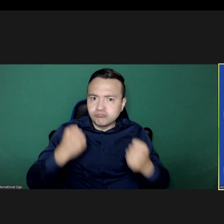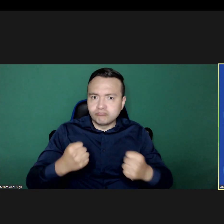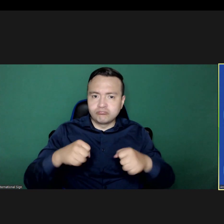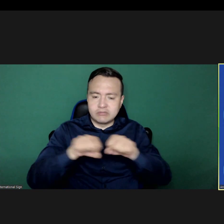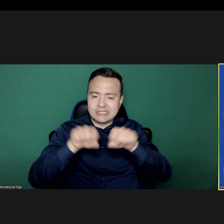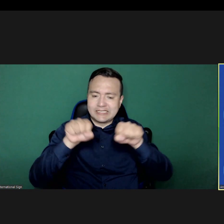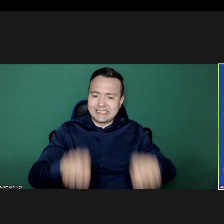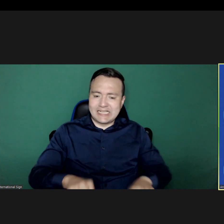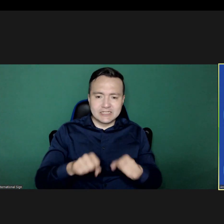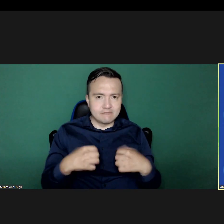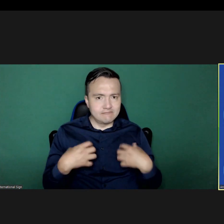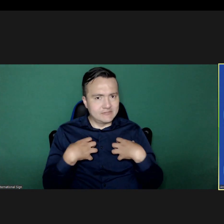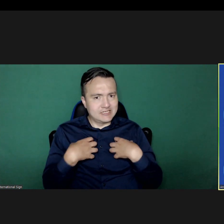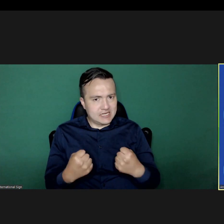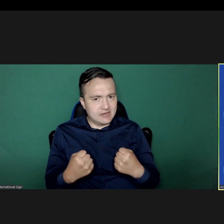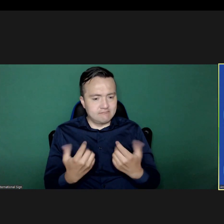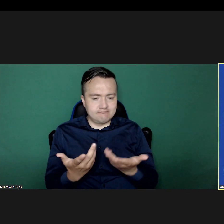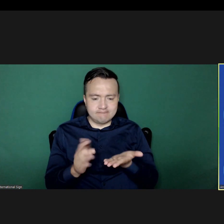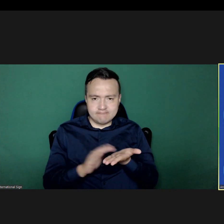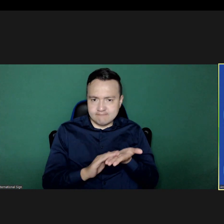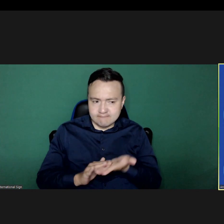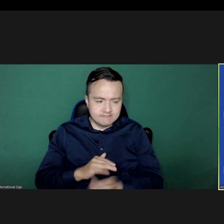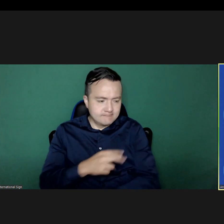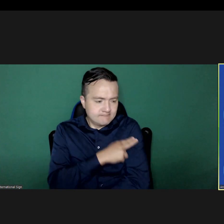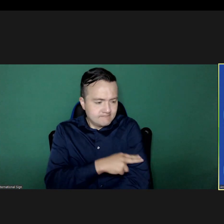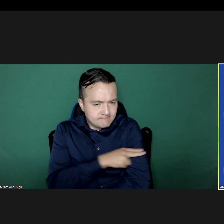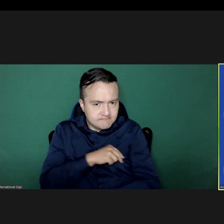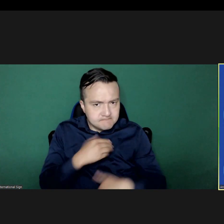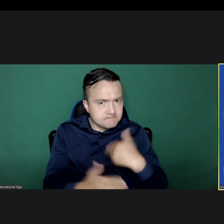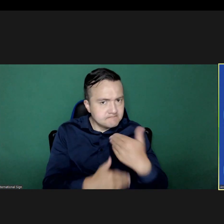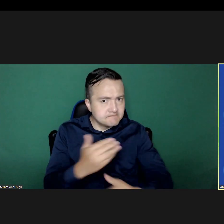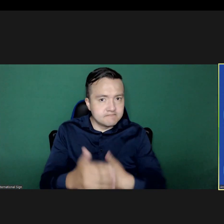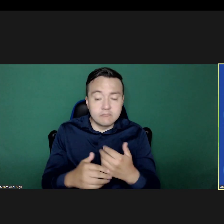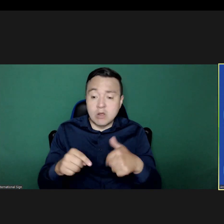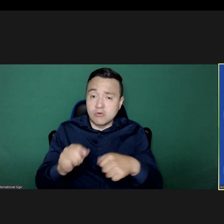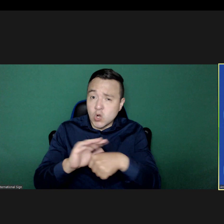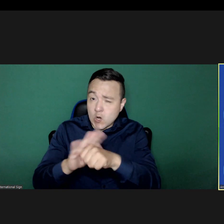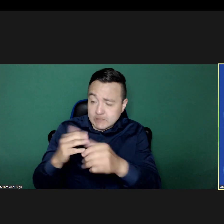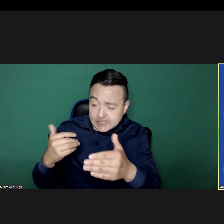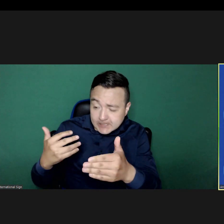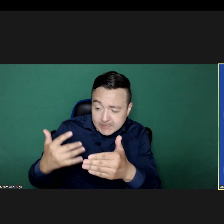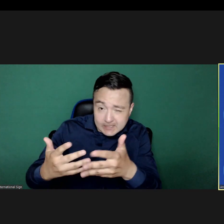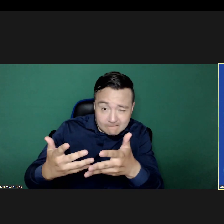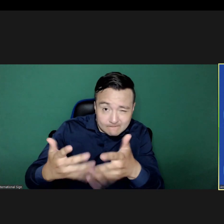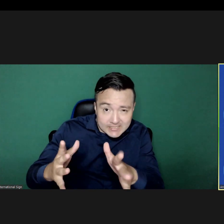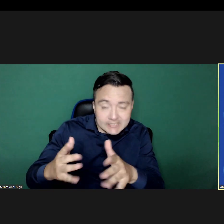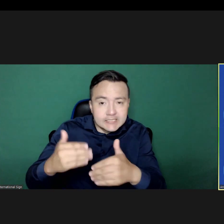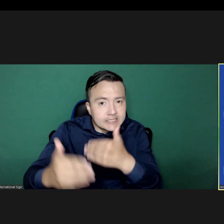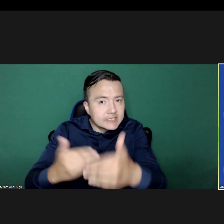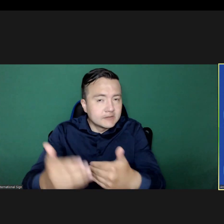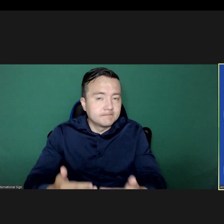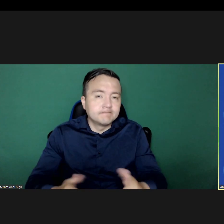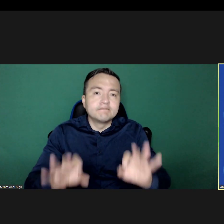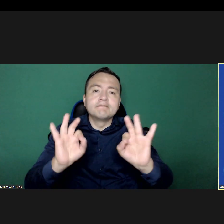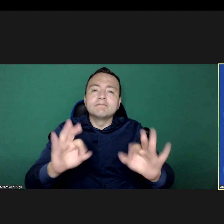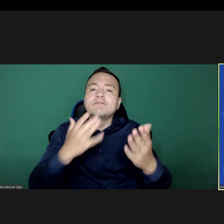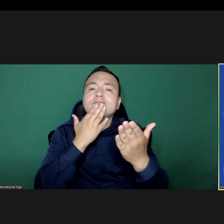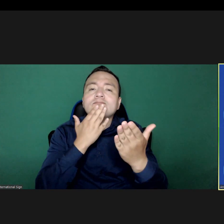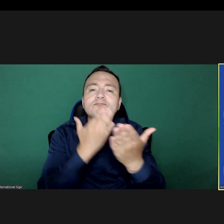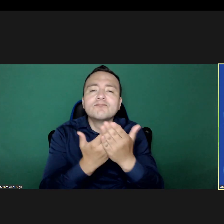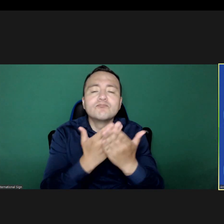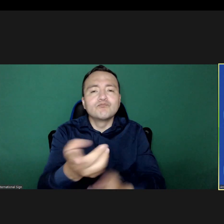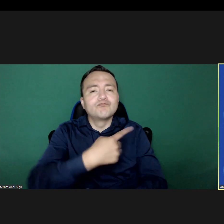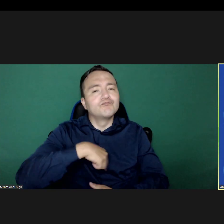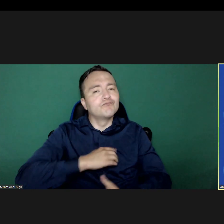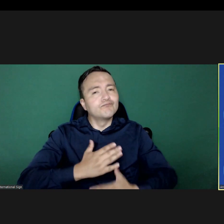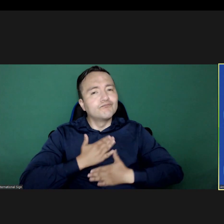después de la pandemia y durante las etapas finales de la pandemia, esperamos. Así que muchísimas gracias, y ha sido un placer tenerles a todos, y esperamos continuar